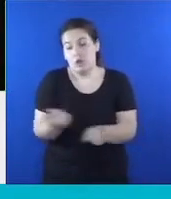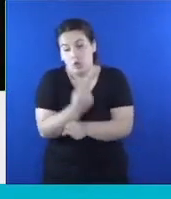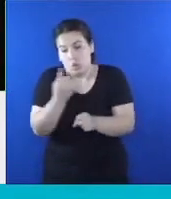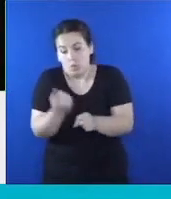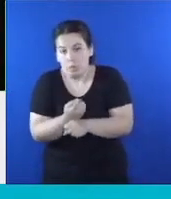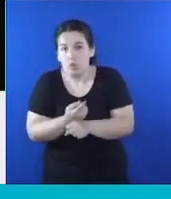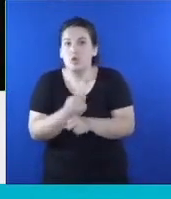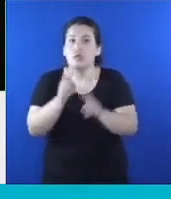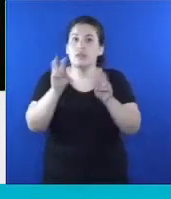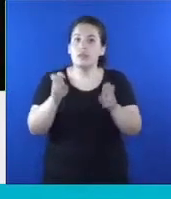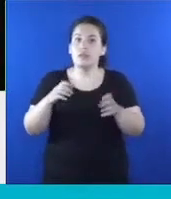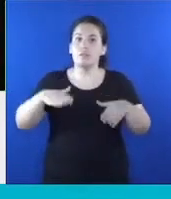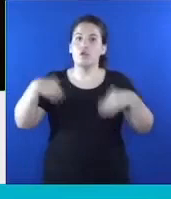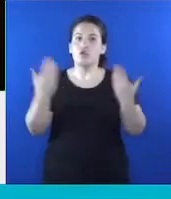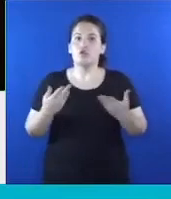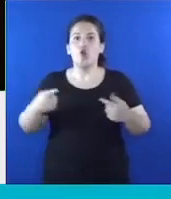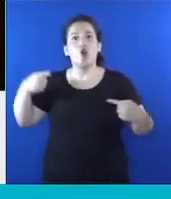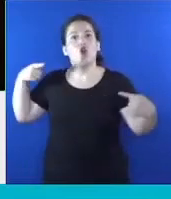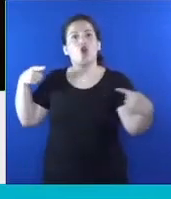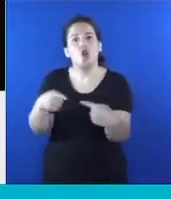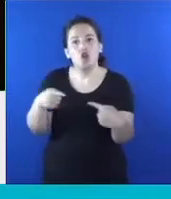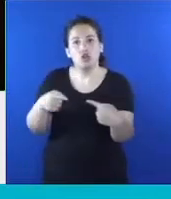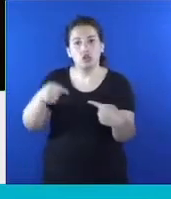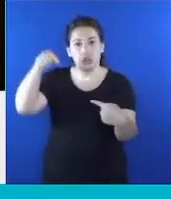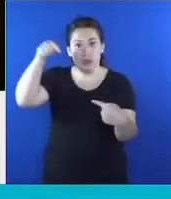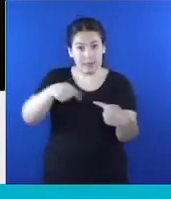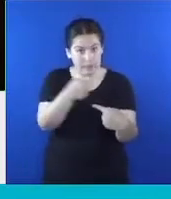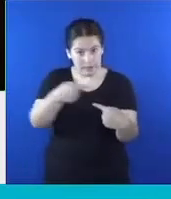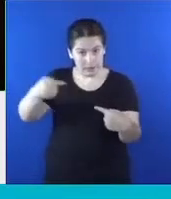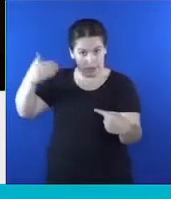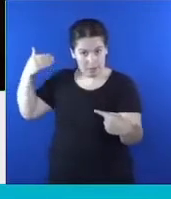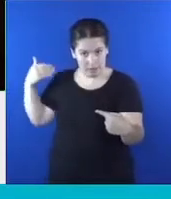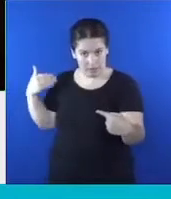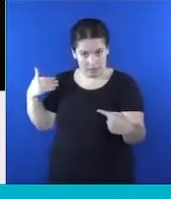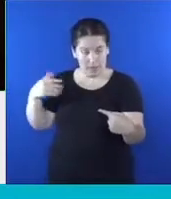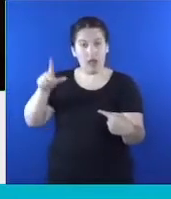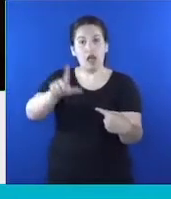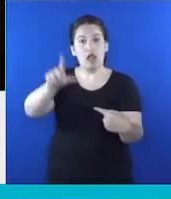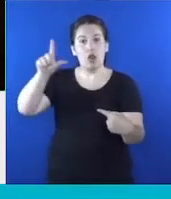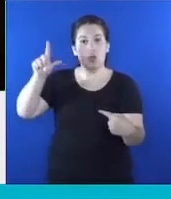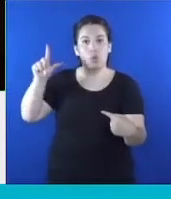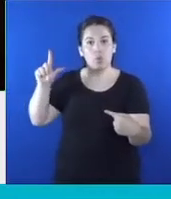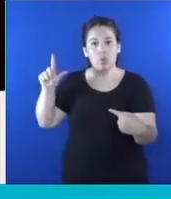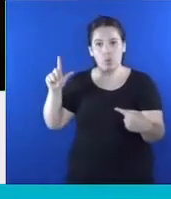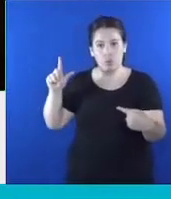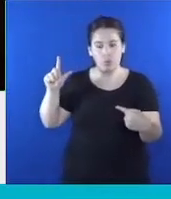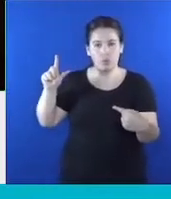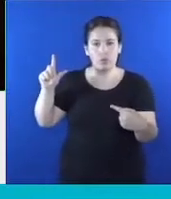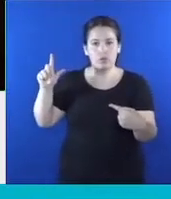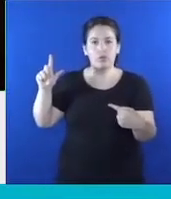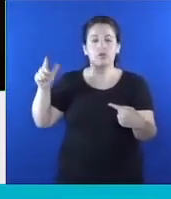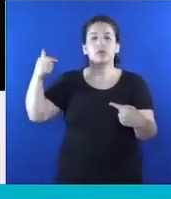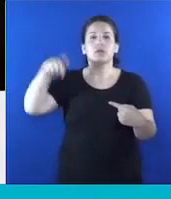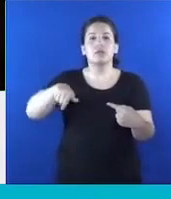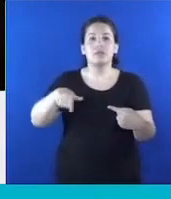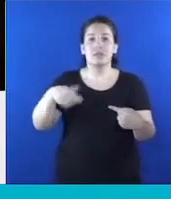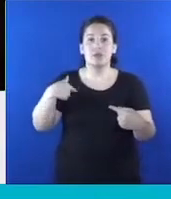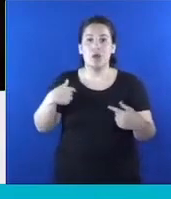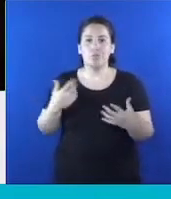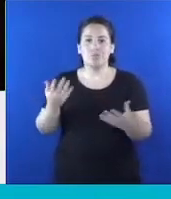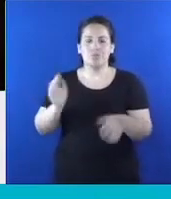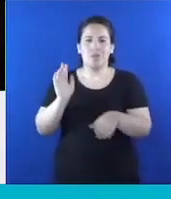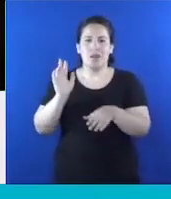la importancia que nos pronunciemos en contra de algo que pasó esta misma semana el lunes tuvimos acción